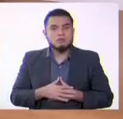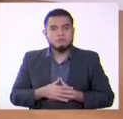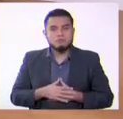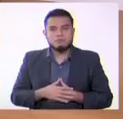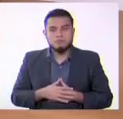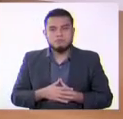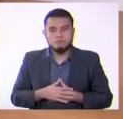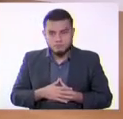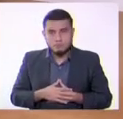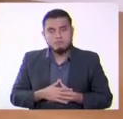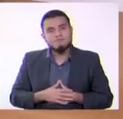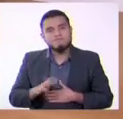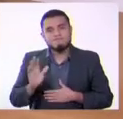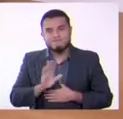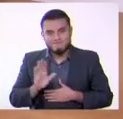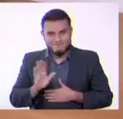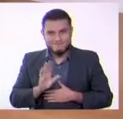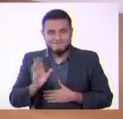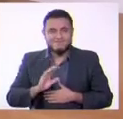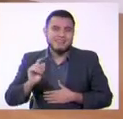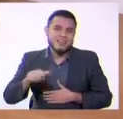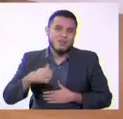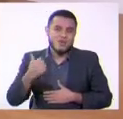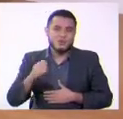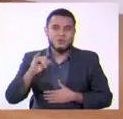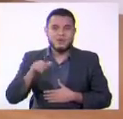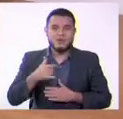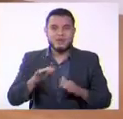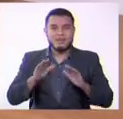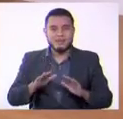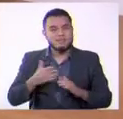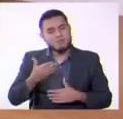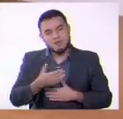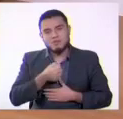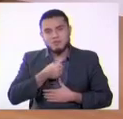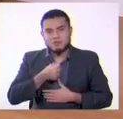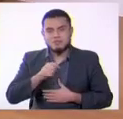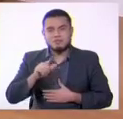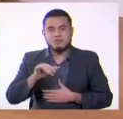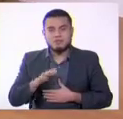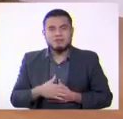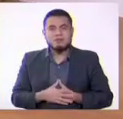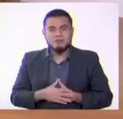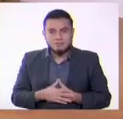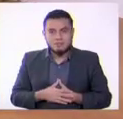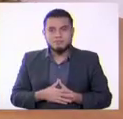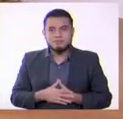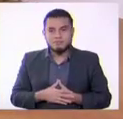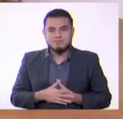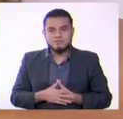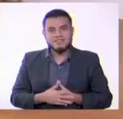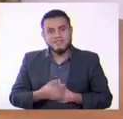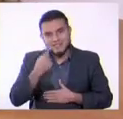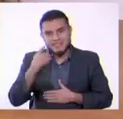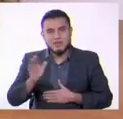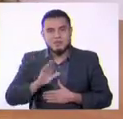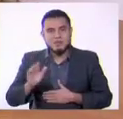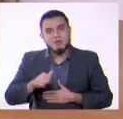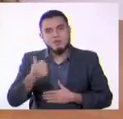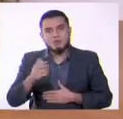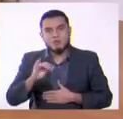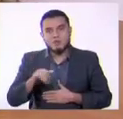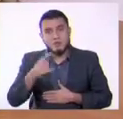y nos despedimos, será hasta el próximo jueves. Gracias por la información, licenciado Serna. Gracias a ustedes también. Nos vemos el próximo jueves